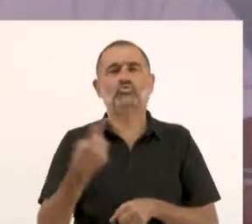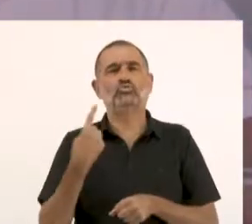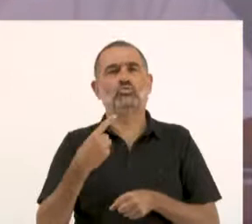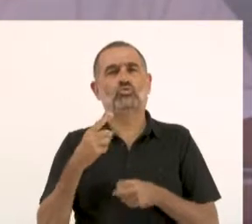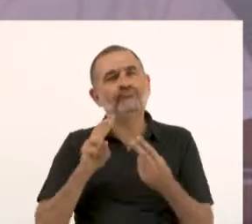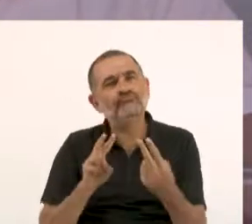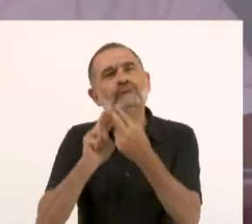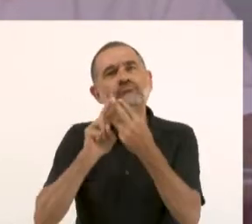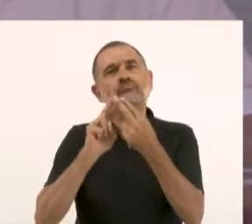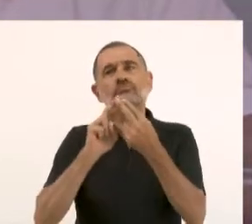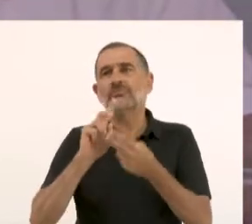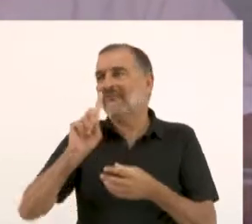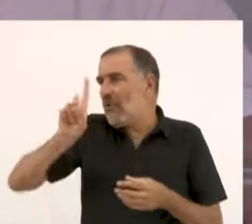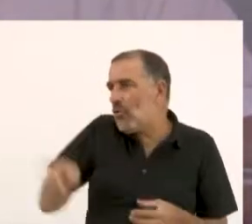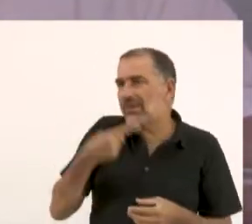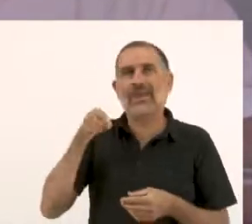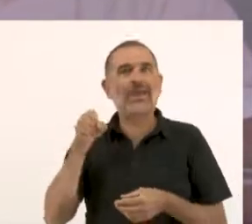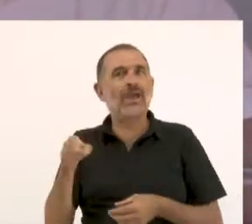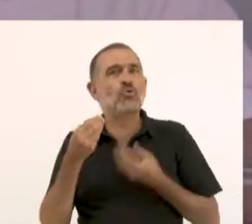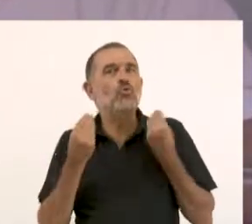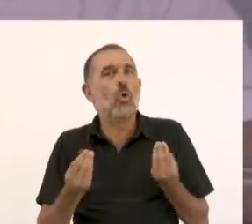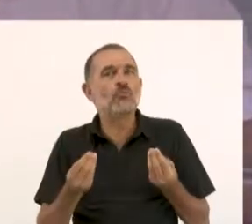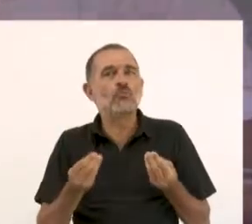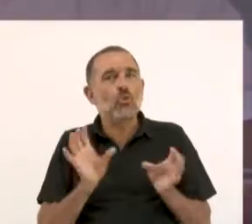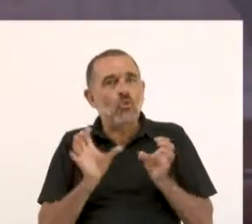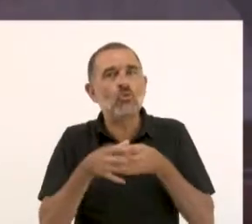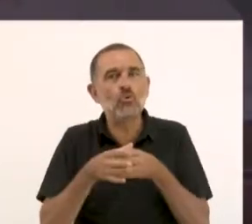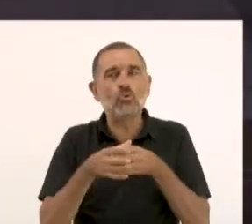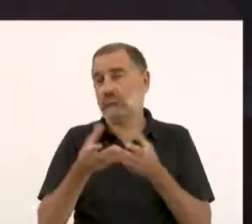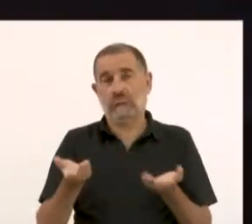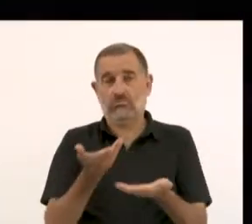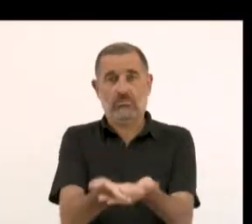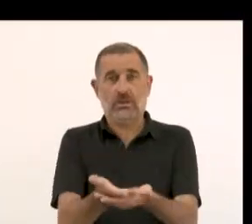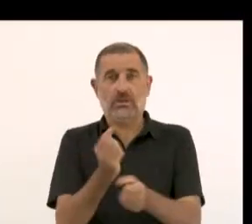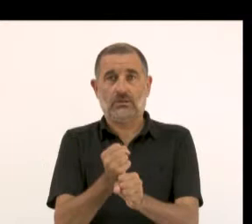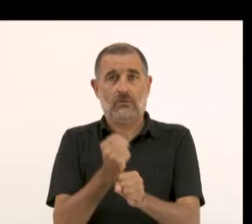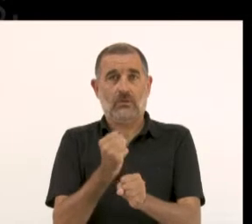poderlos poner en la sociedad actual y para que entre todos nos beneficiemos.